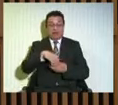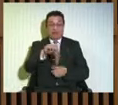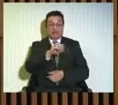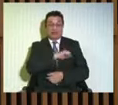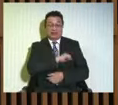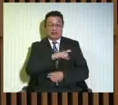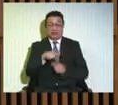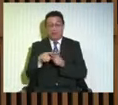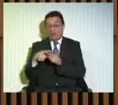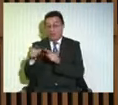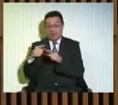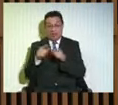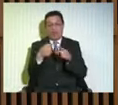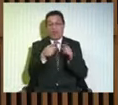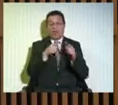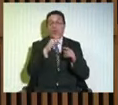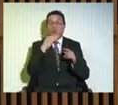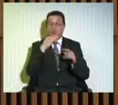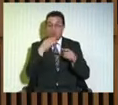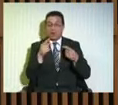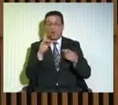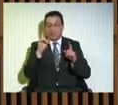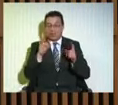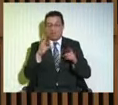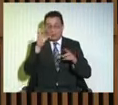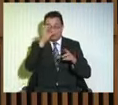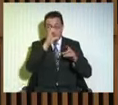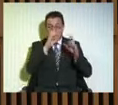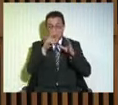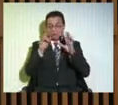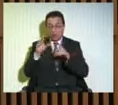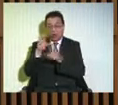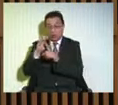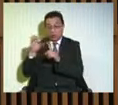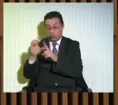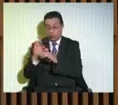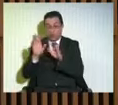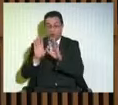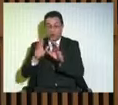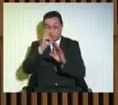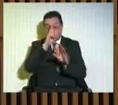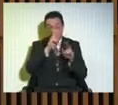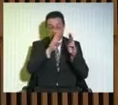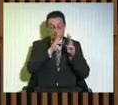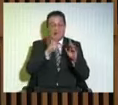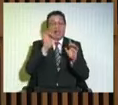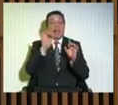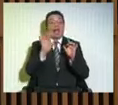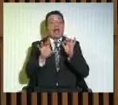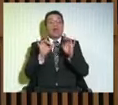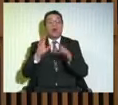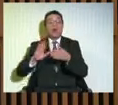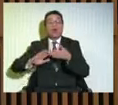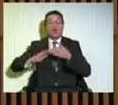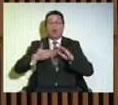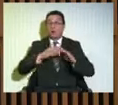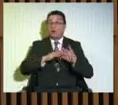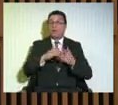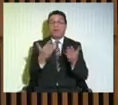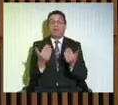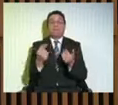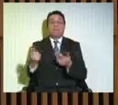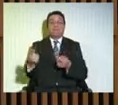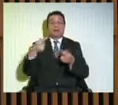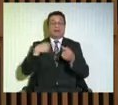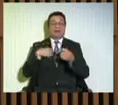no tiene realidades iguales y tenemos que buscar la pertenencia cultural y qué es lo que cada una de esas comunidades espera de nosotros